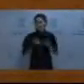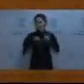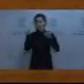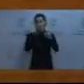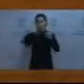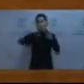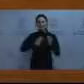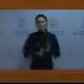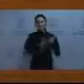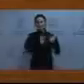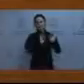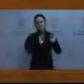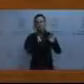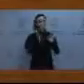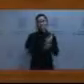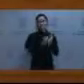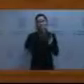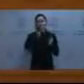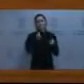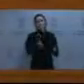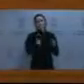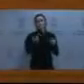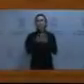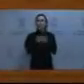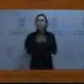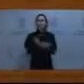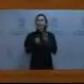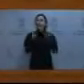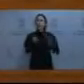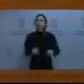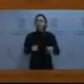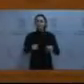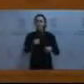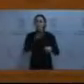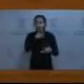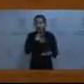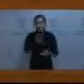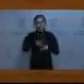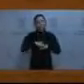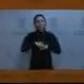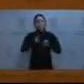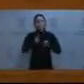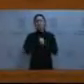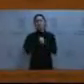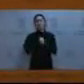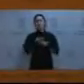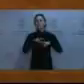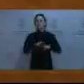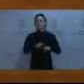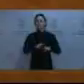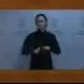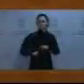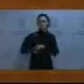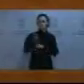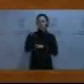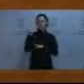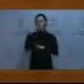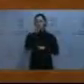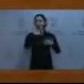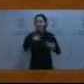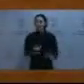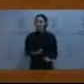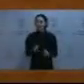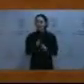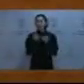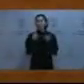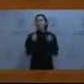en particular, a los que habría que explicarles por qué se estaba donde se estaba, cuando se estaban las labores investigadoras en su punto álgido, por qué se está donde se está ahora, con un